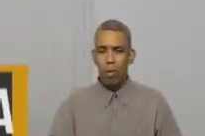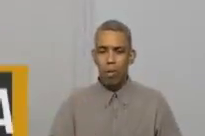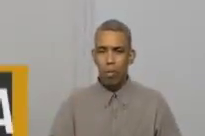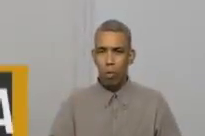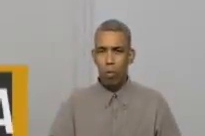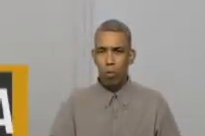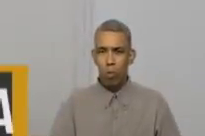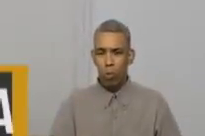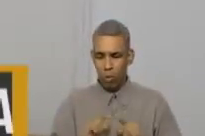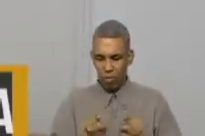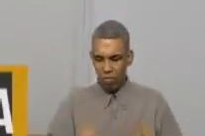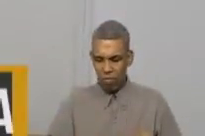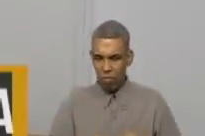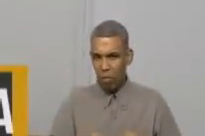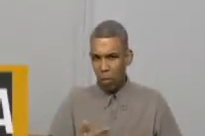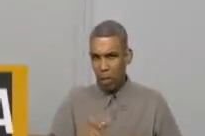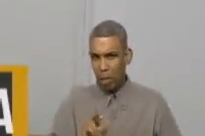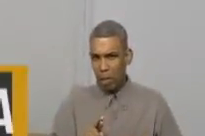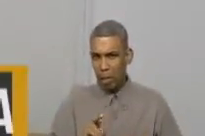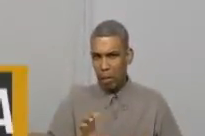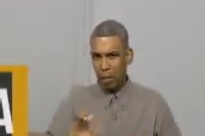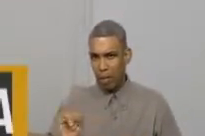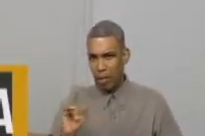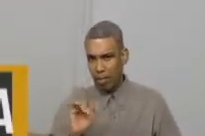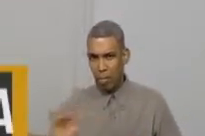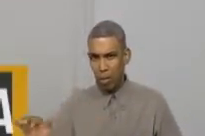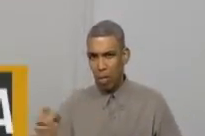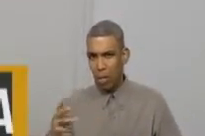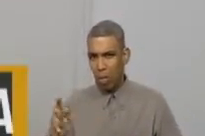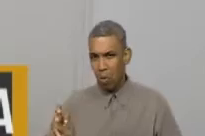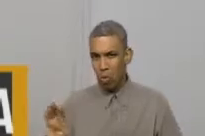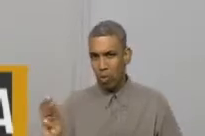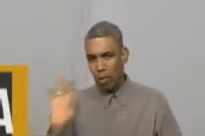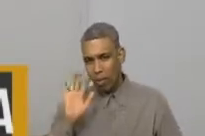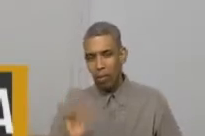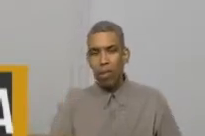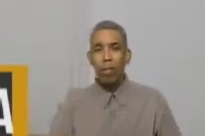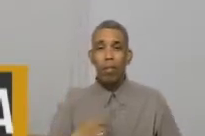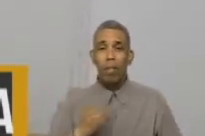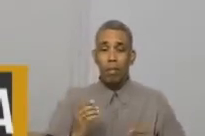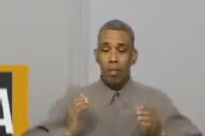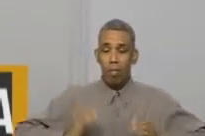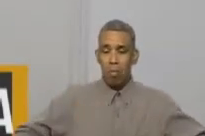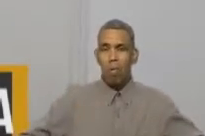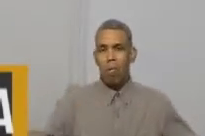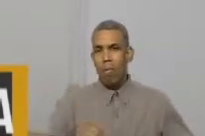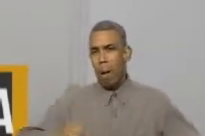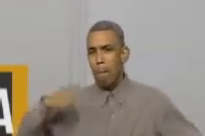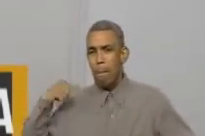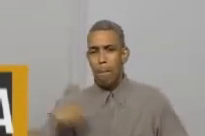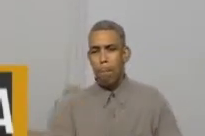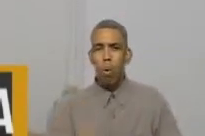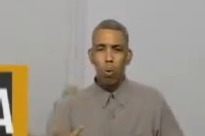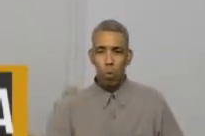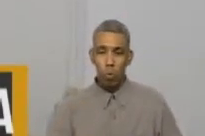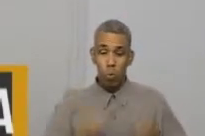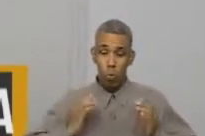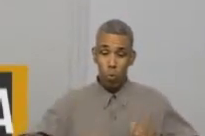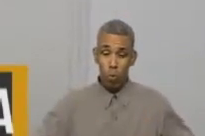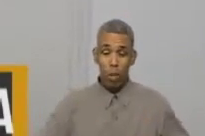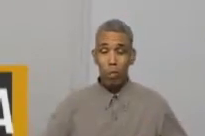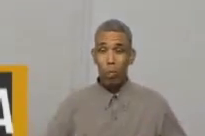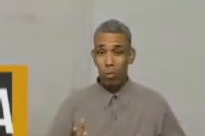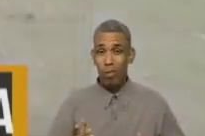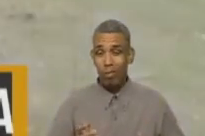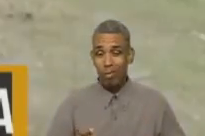RCI-78C, quien, este motociclista, resultó lesionado. fue llevado a la clínica Magdalena, pero en las